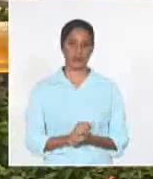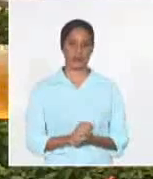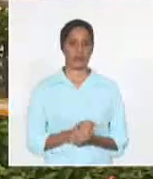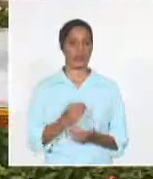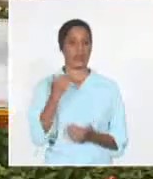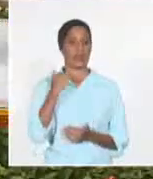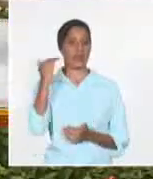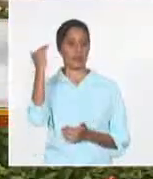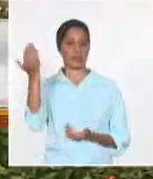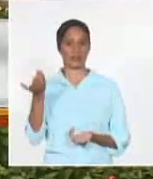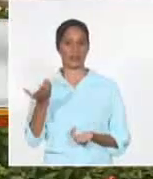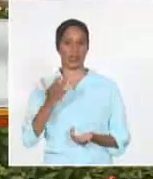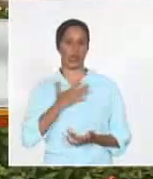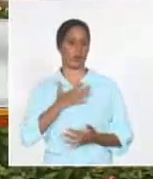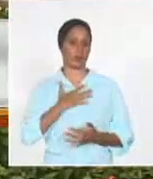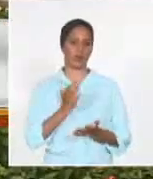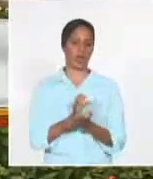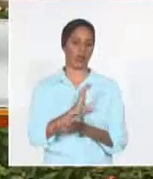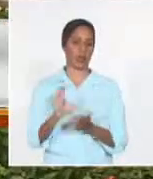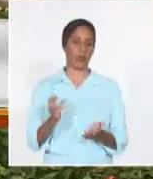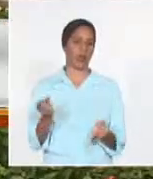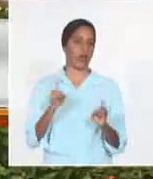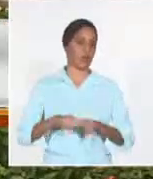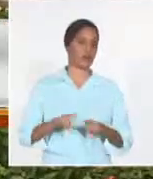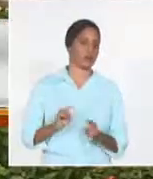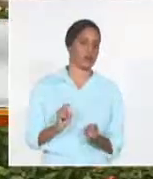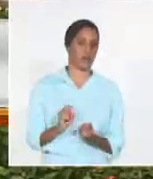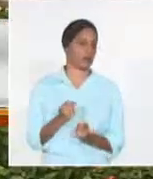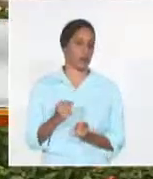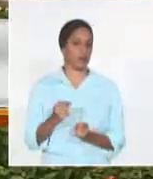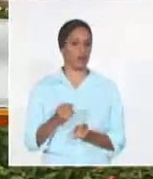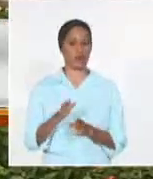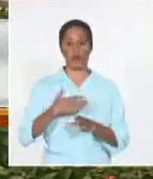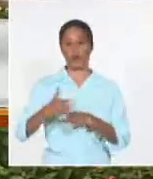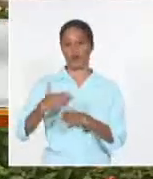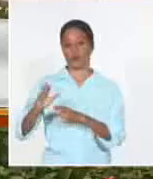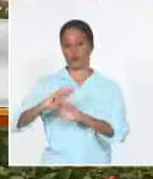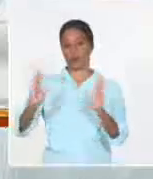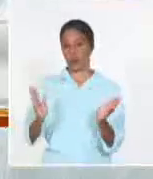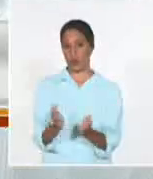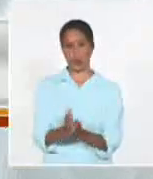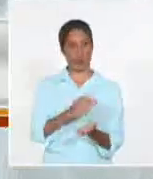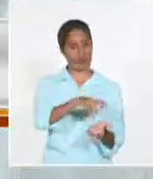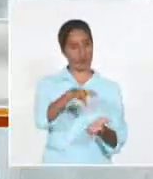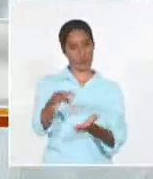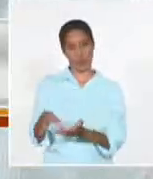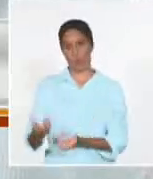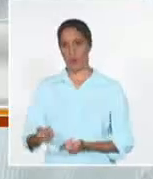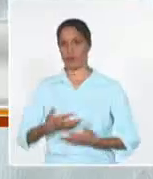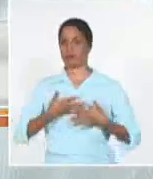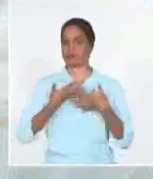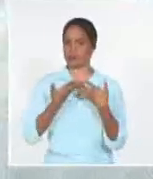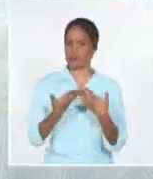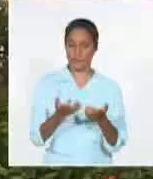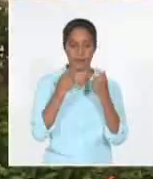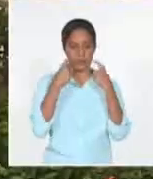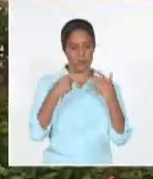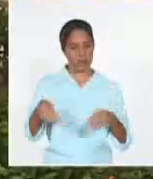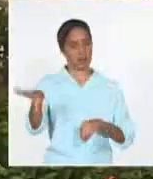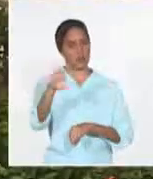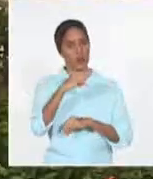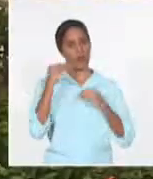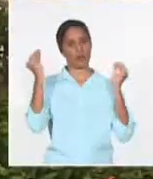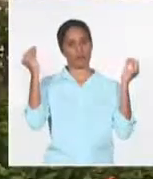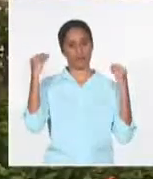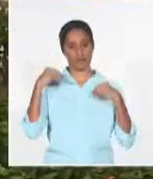una academia, en una escuela, en una universidad. Capacitación es en todos los lugares que se puedan brindar o se puedan multiplicar los conocimientos. Lo que no se puede perder es la memoria